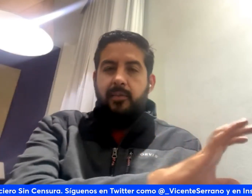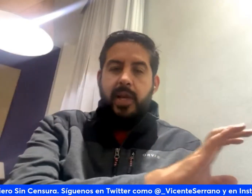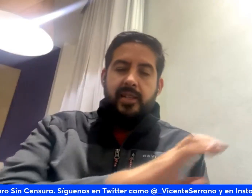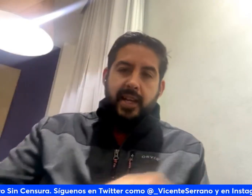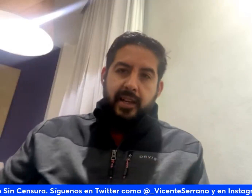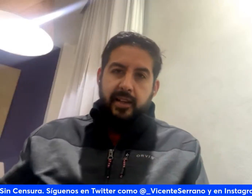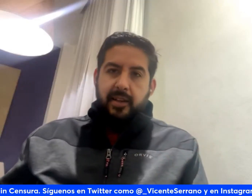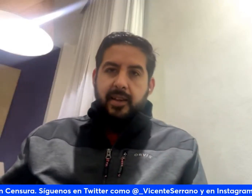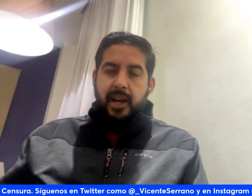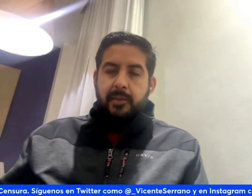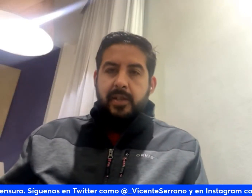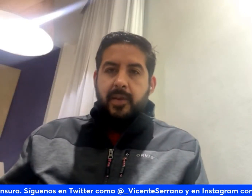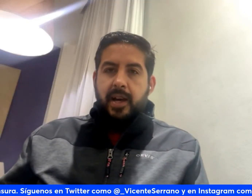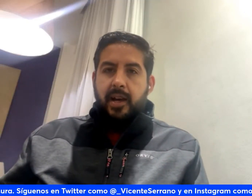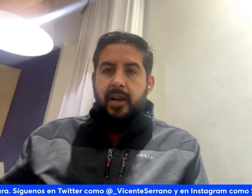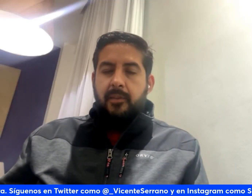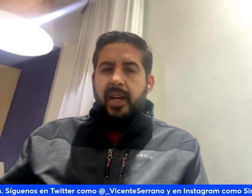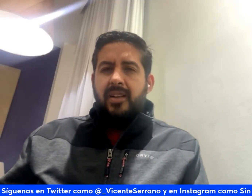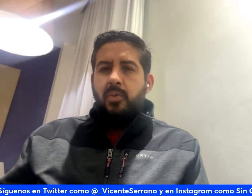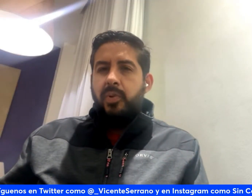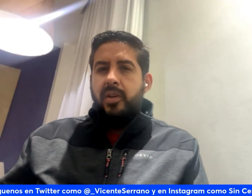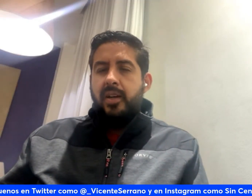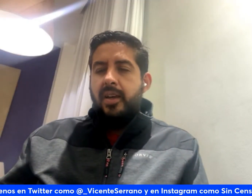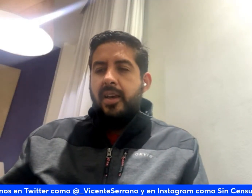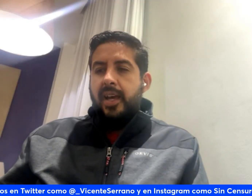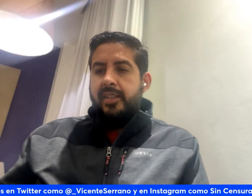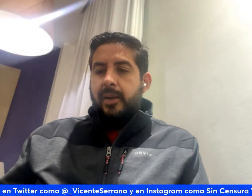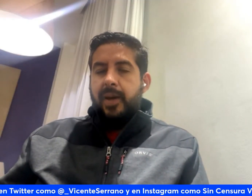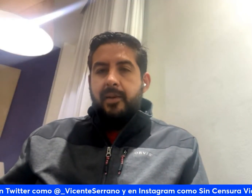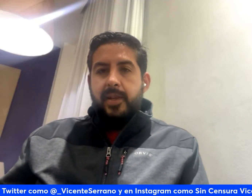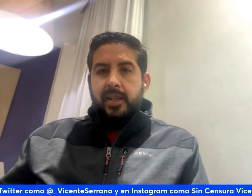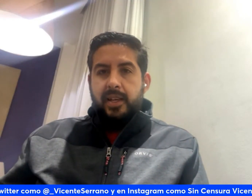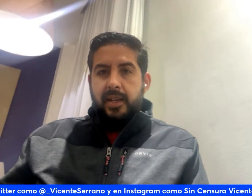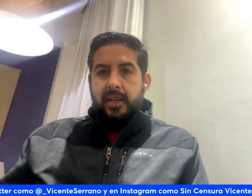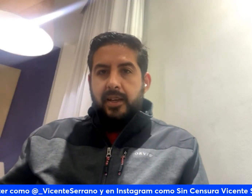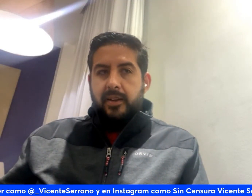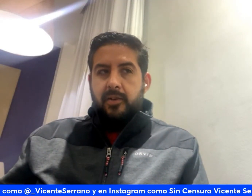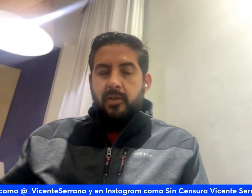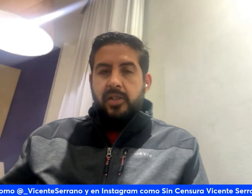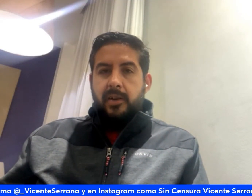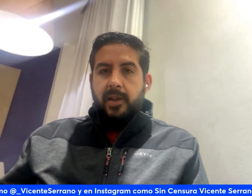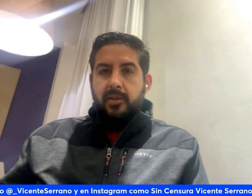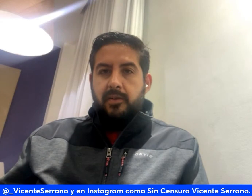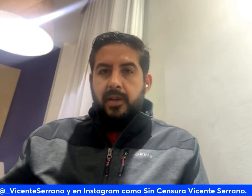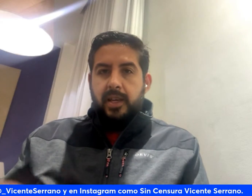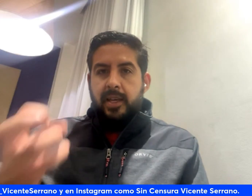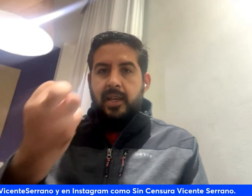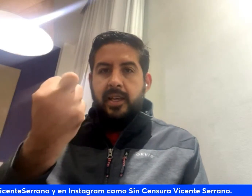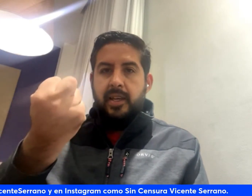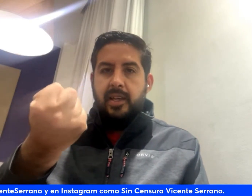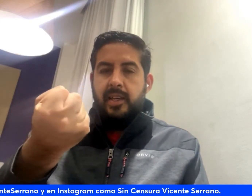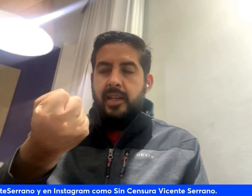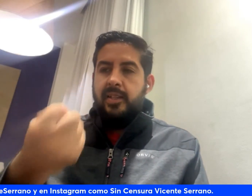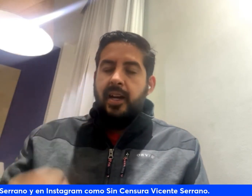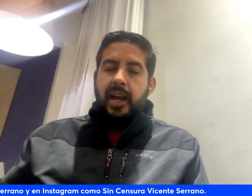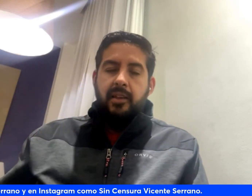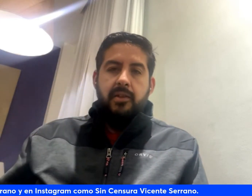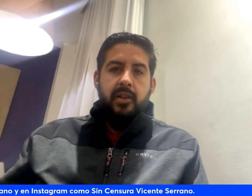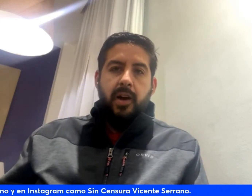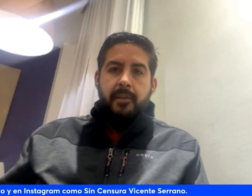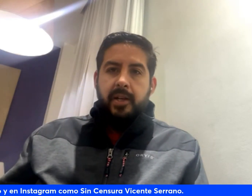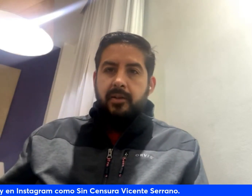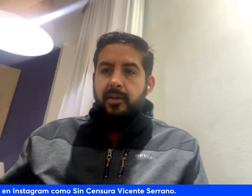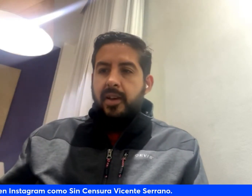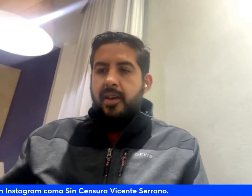todos piensan de la misma manera. Es un poder extremadamente conservador y